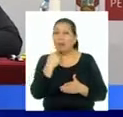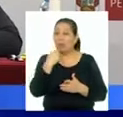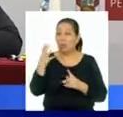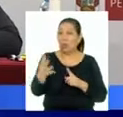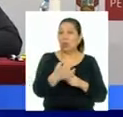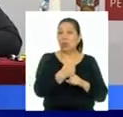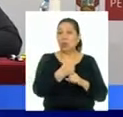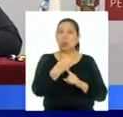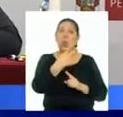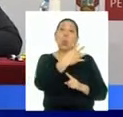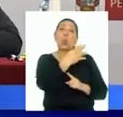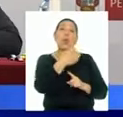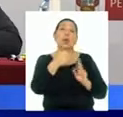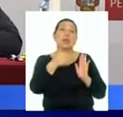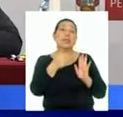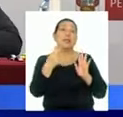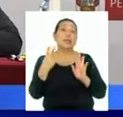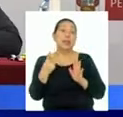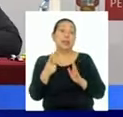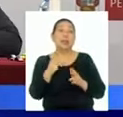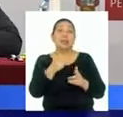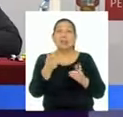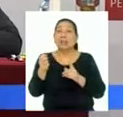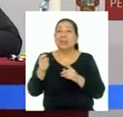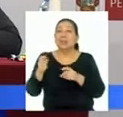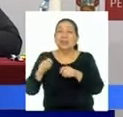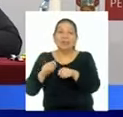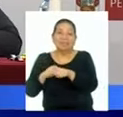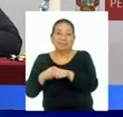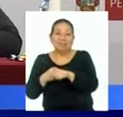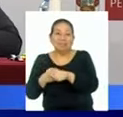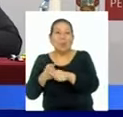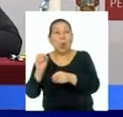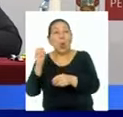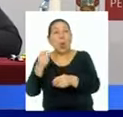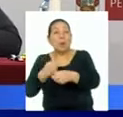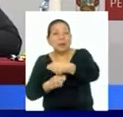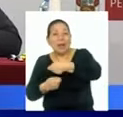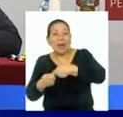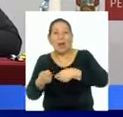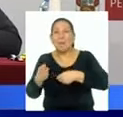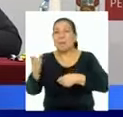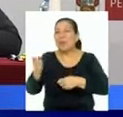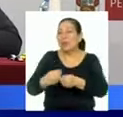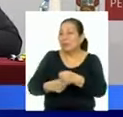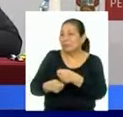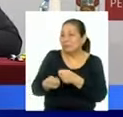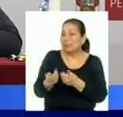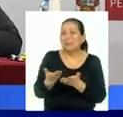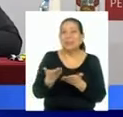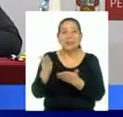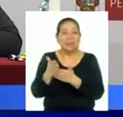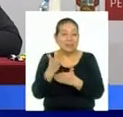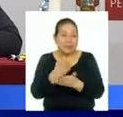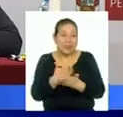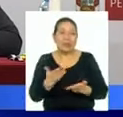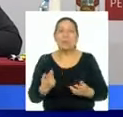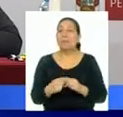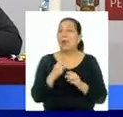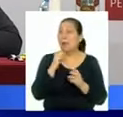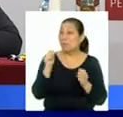rescató a 467 víctimas de trata de personas y tráfico de migrantes en 84 operativos desarrollados.